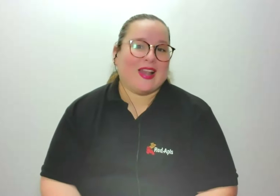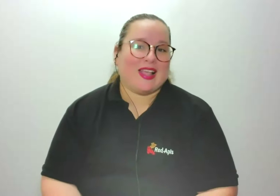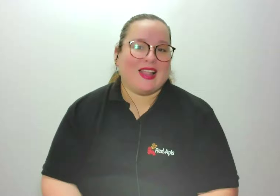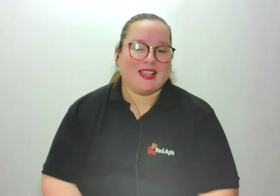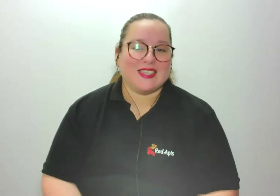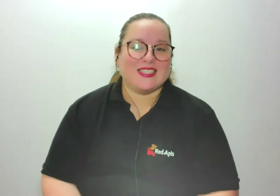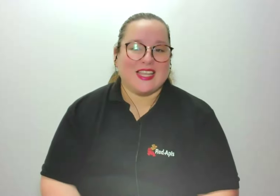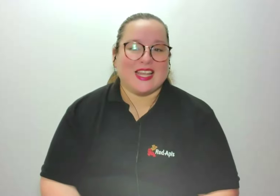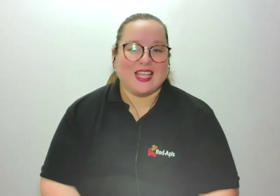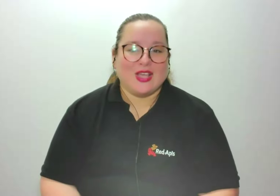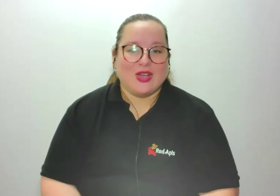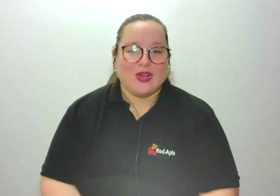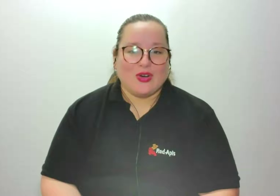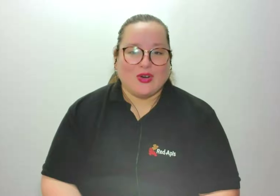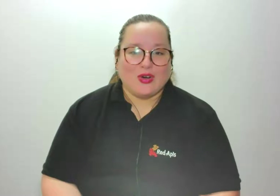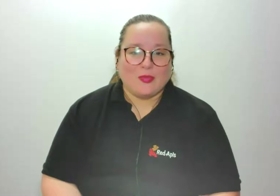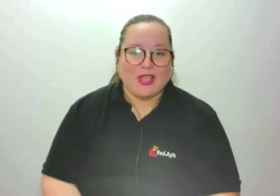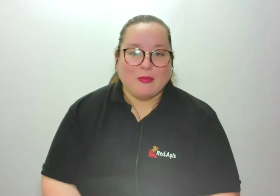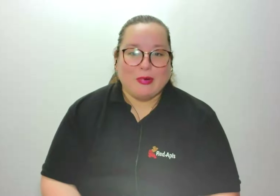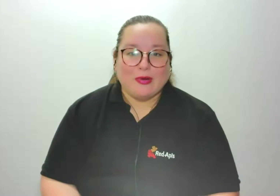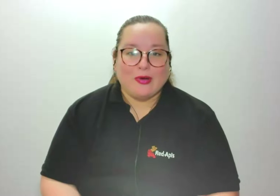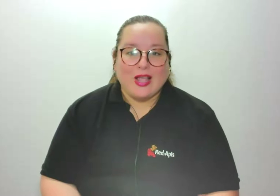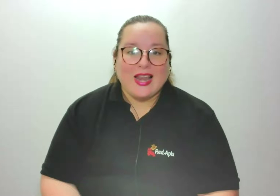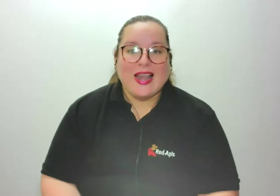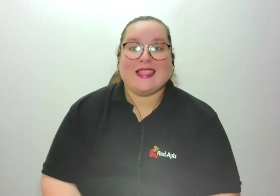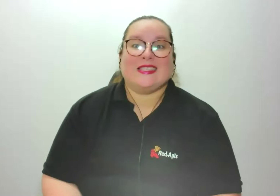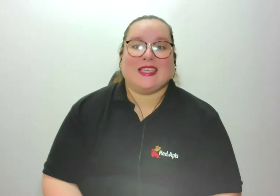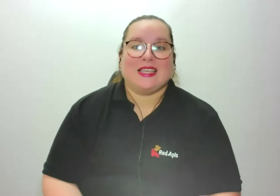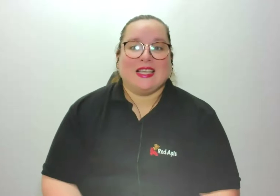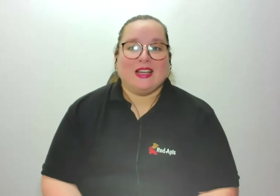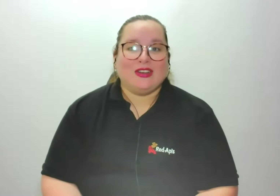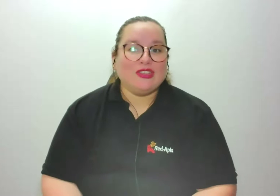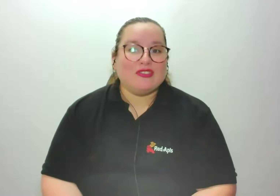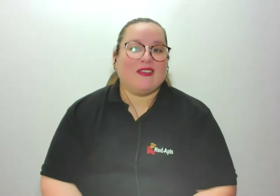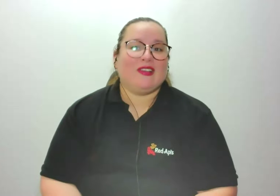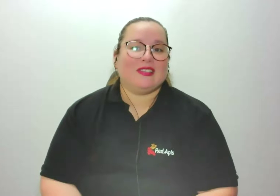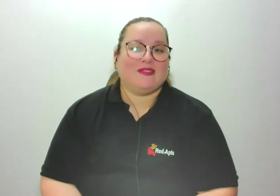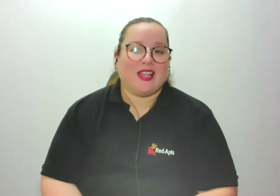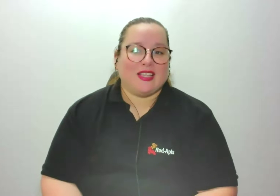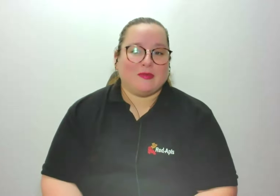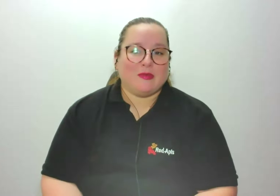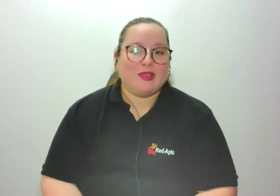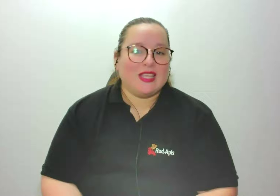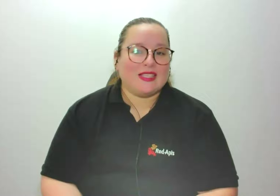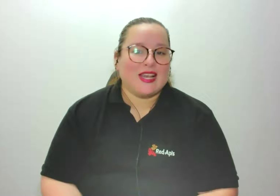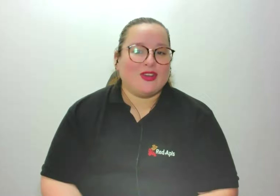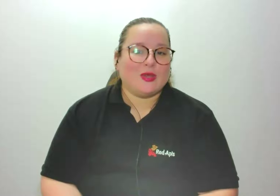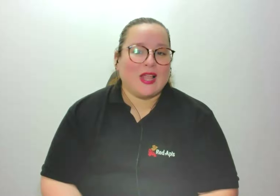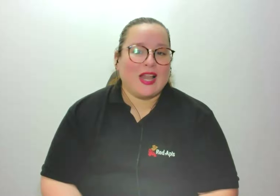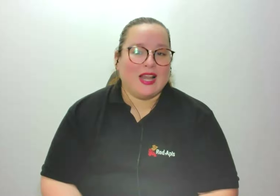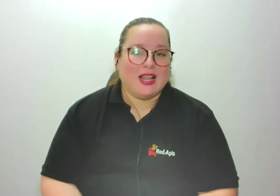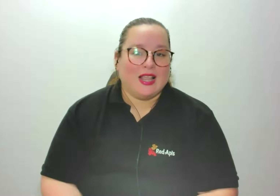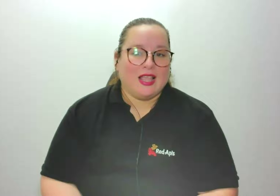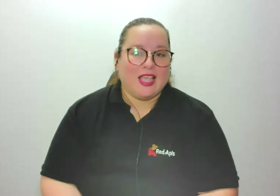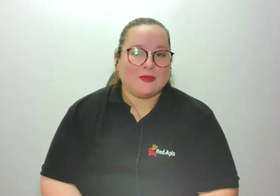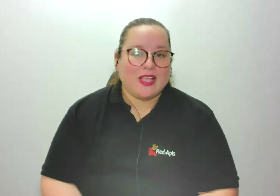de guagua es la seña chilena. O, por ejemplo, la leche. Los niños no saben lo que significa leche. Primero tiene que ser algo